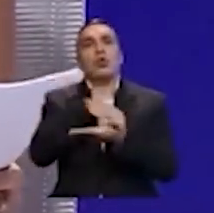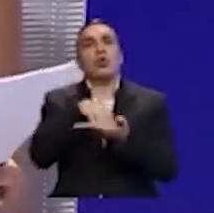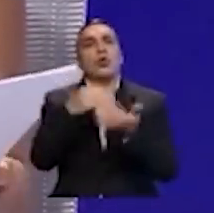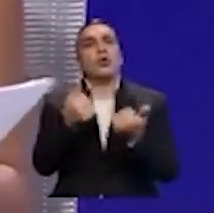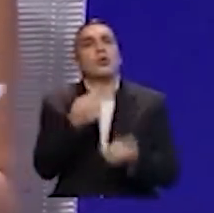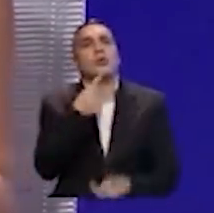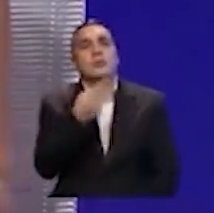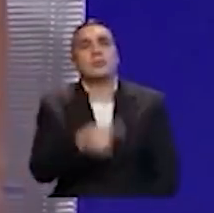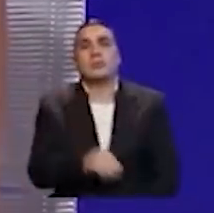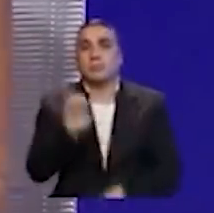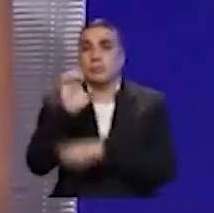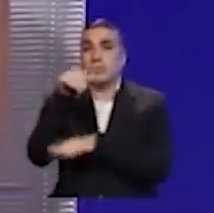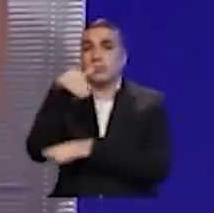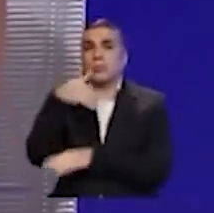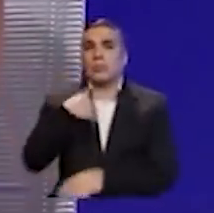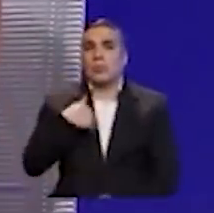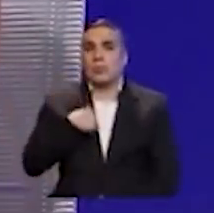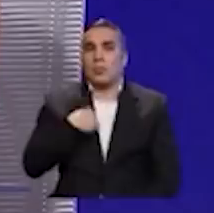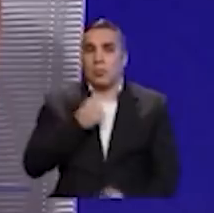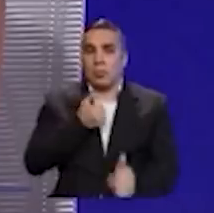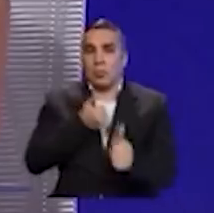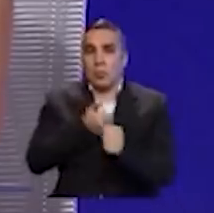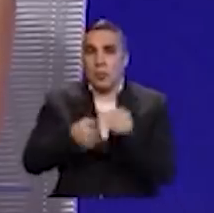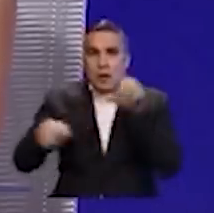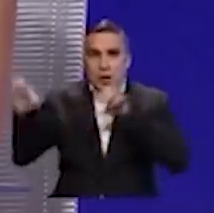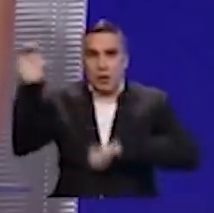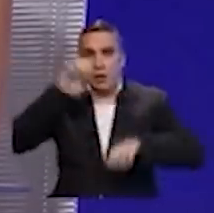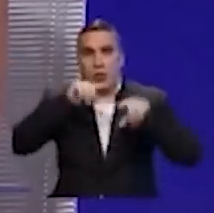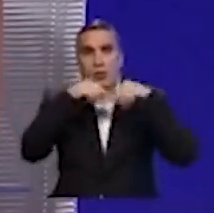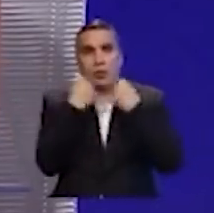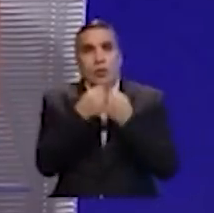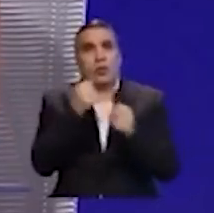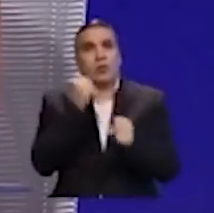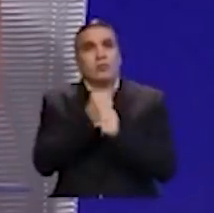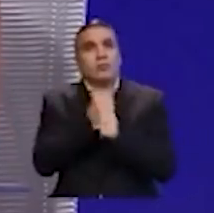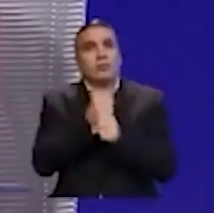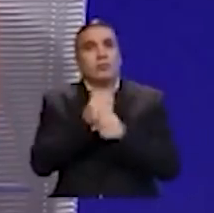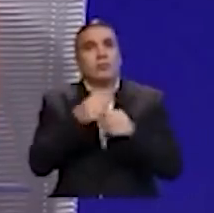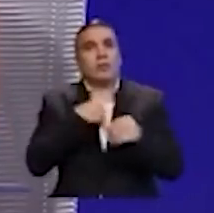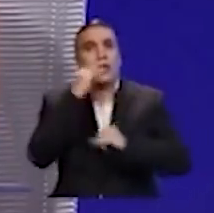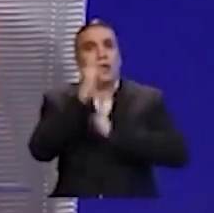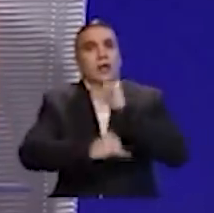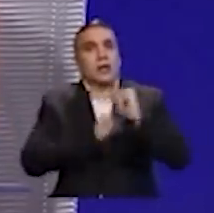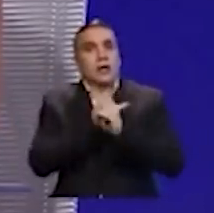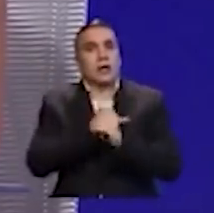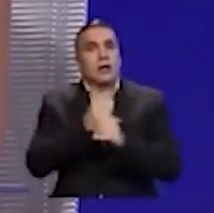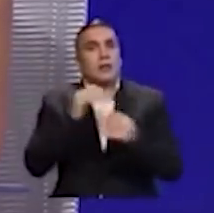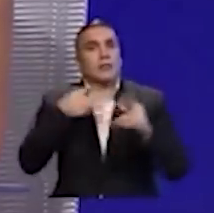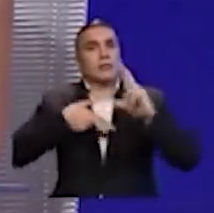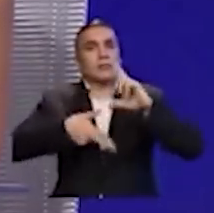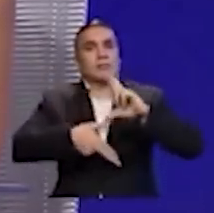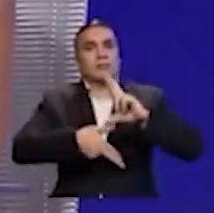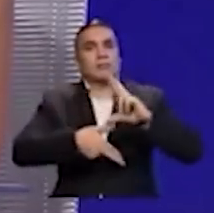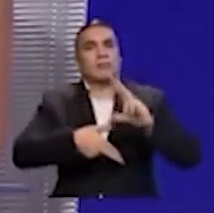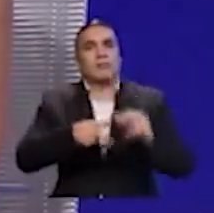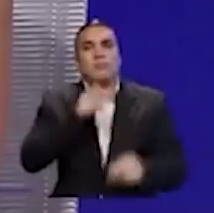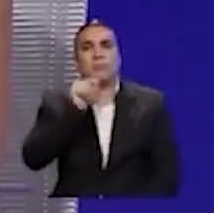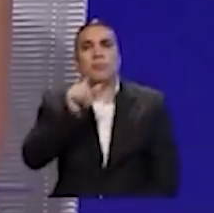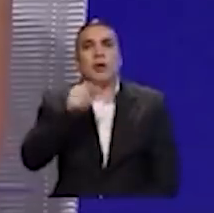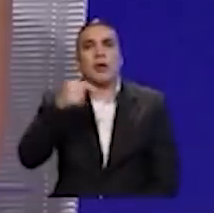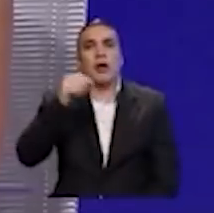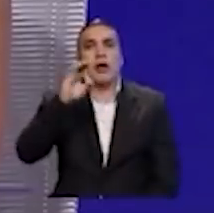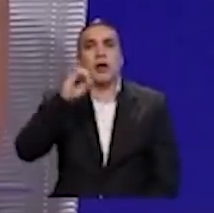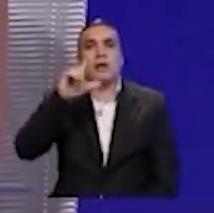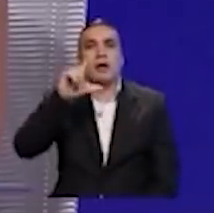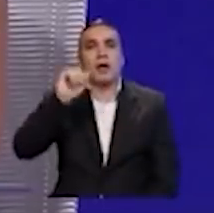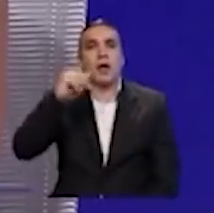diga la plena. Y no nos tengas aquí hueveando en la televisión delante de 800.000 ecuatorianos. No sé cuánto más está viendo esta huevada, pero por favor,